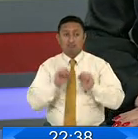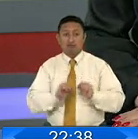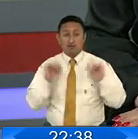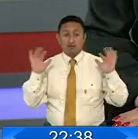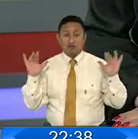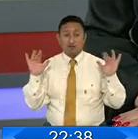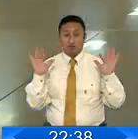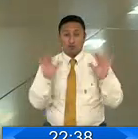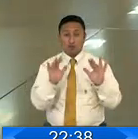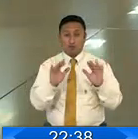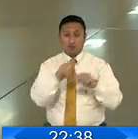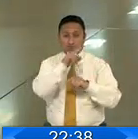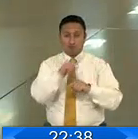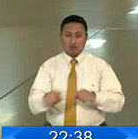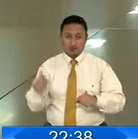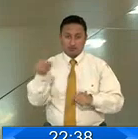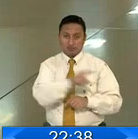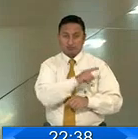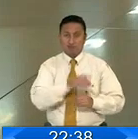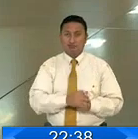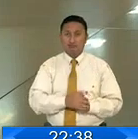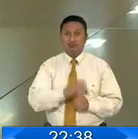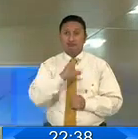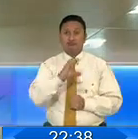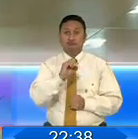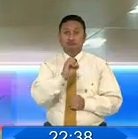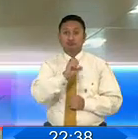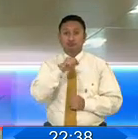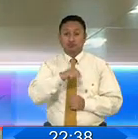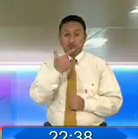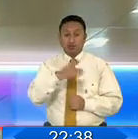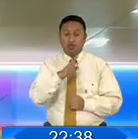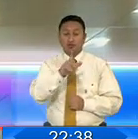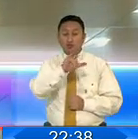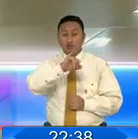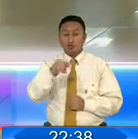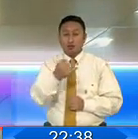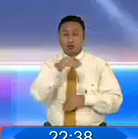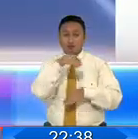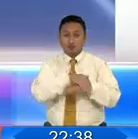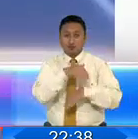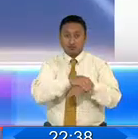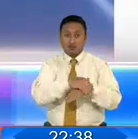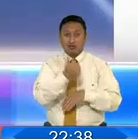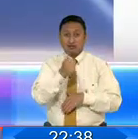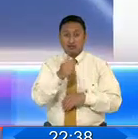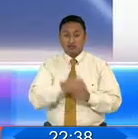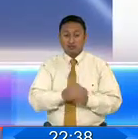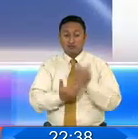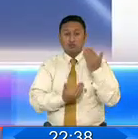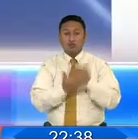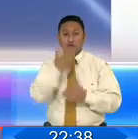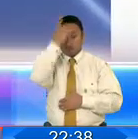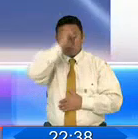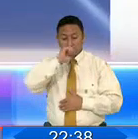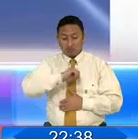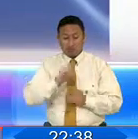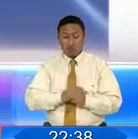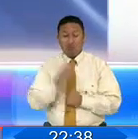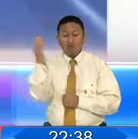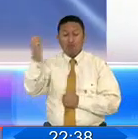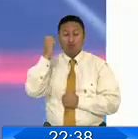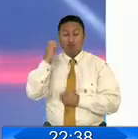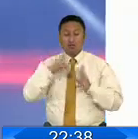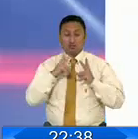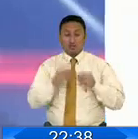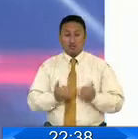masivos. El COE Nacional emitió la tarde de este jueves 10 de junio nuevas resoluciones frente a la emergencia sanitaria